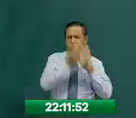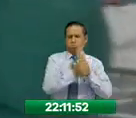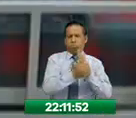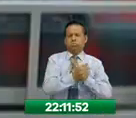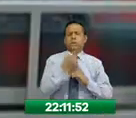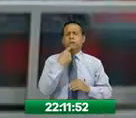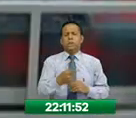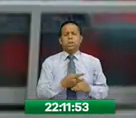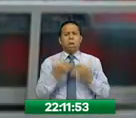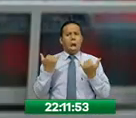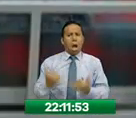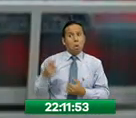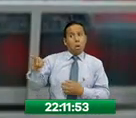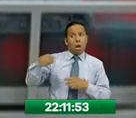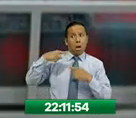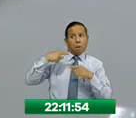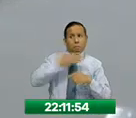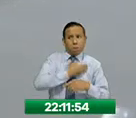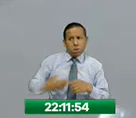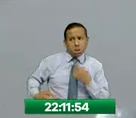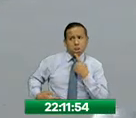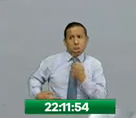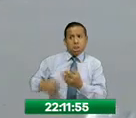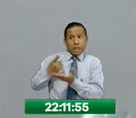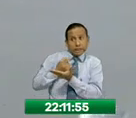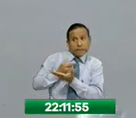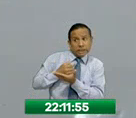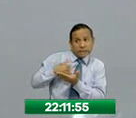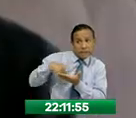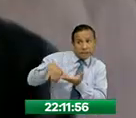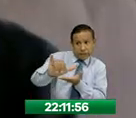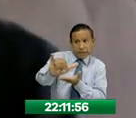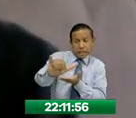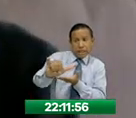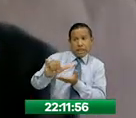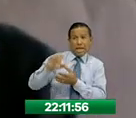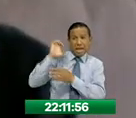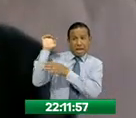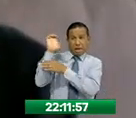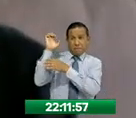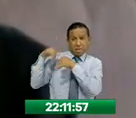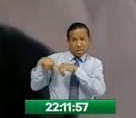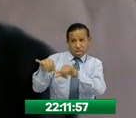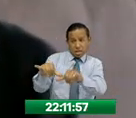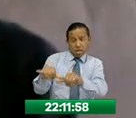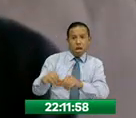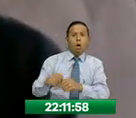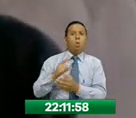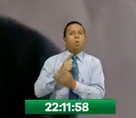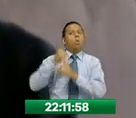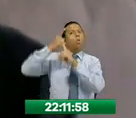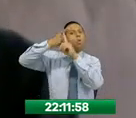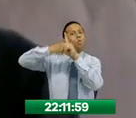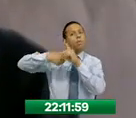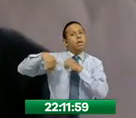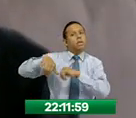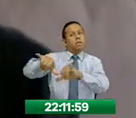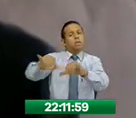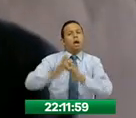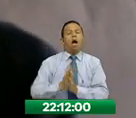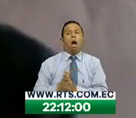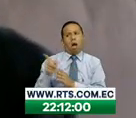está plenamente justificada dentro del marco legal y democrático. Está habilitado constitucionalmente para emitir un nuevo